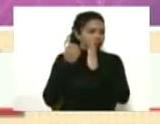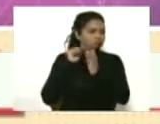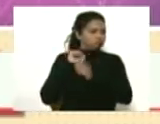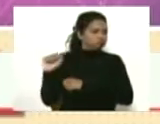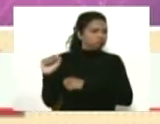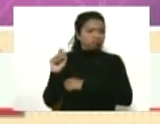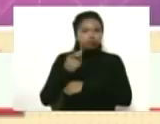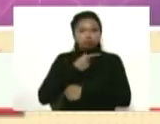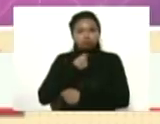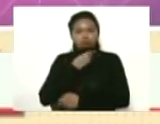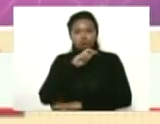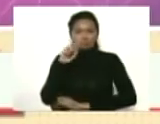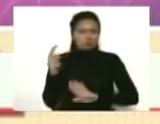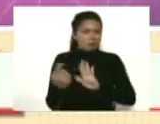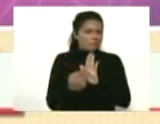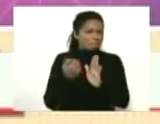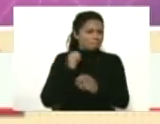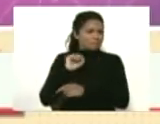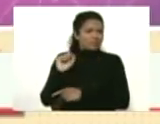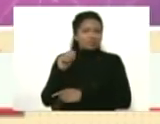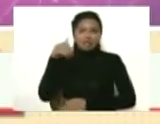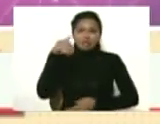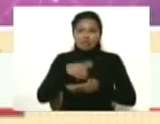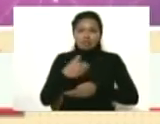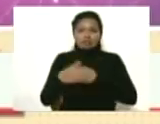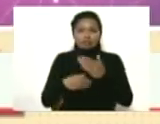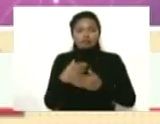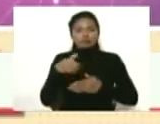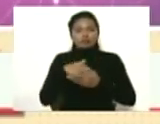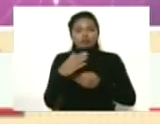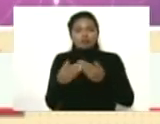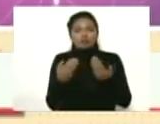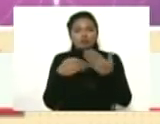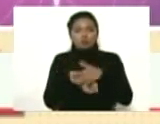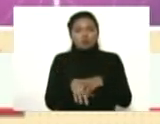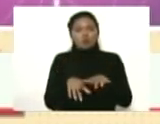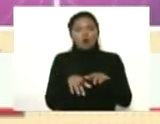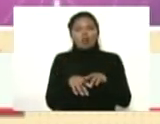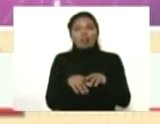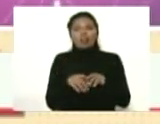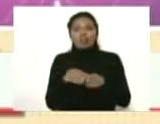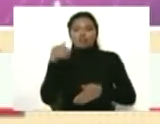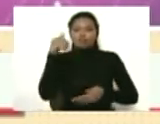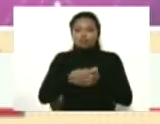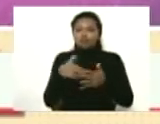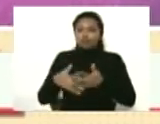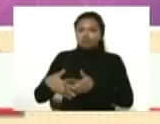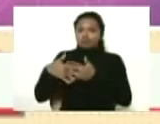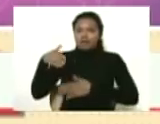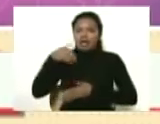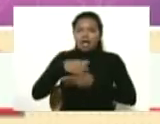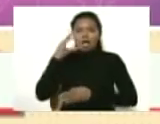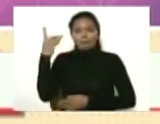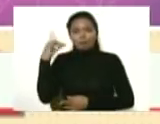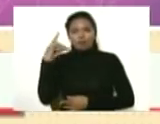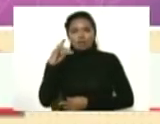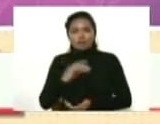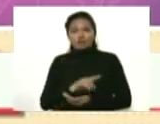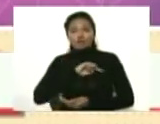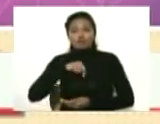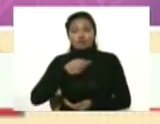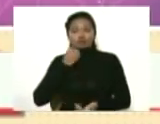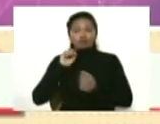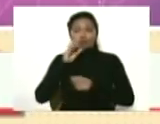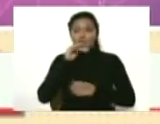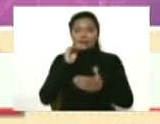categórica y rotunda la injerencia e intervencionalismo del imperio norteamericano, nuestro